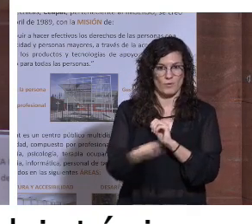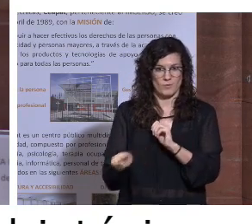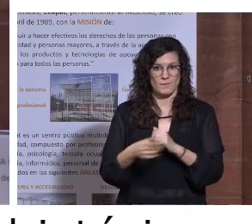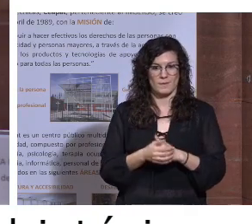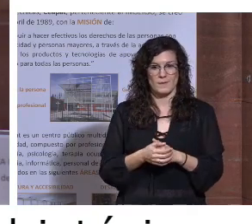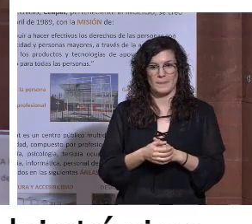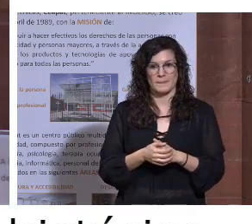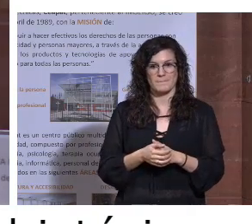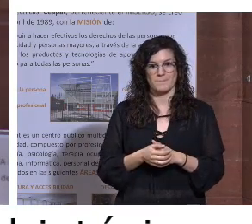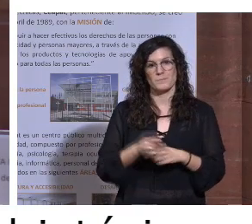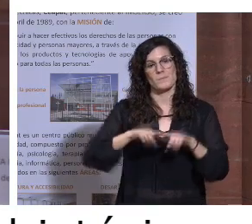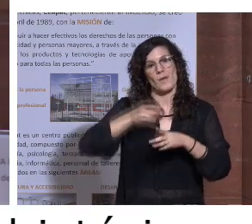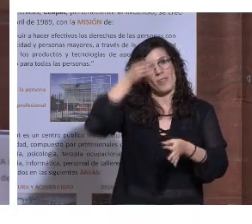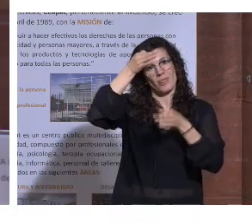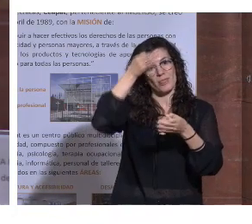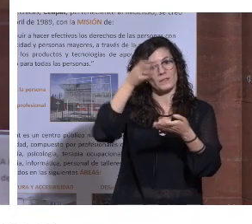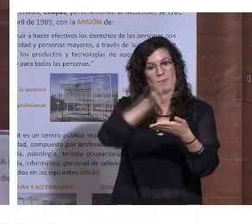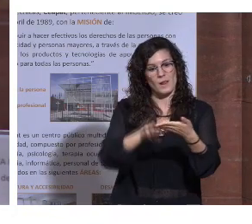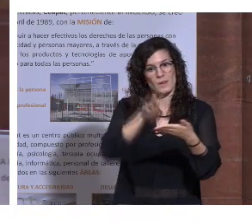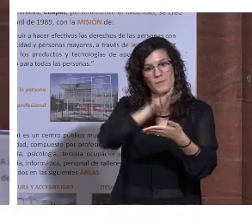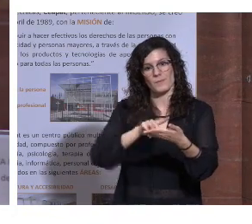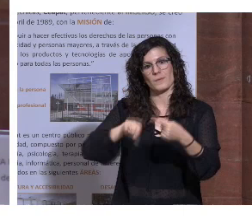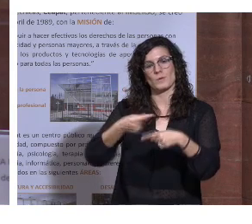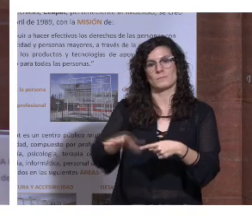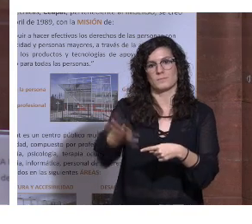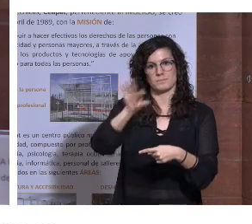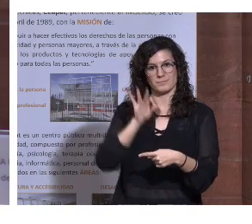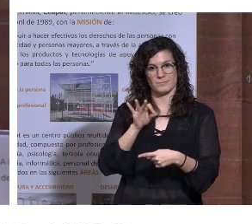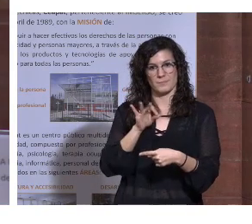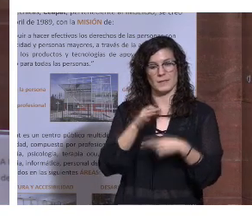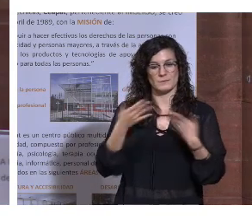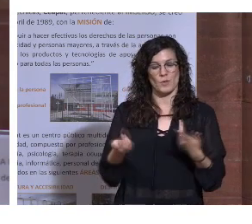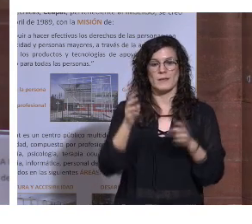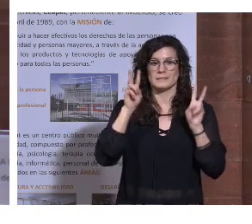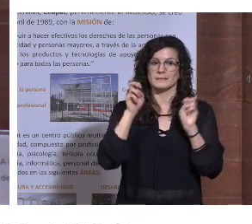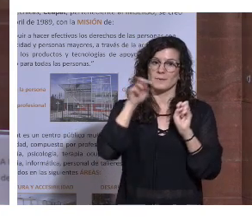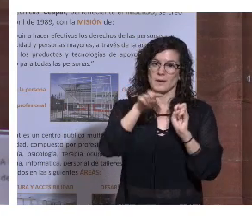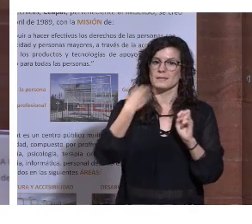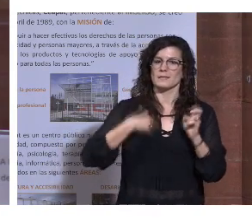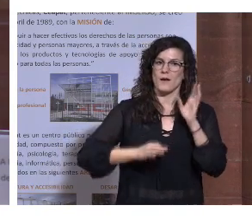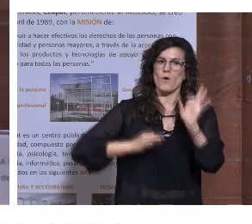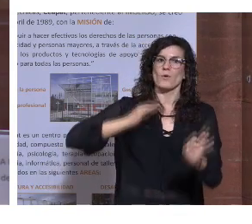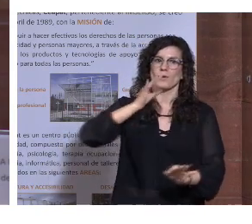una cantidad ingente de datos, ¿no? Y toma una decisión. Entonces, ese tema, hay ya organizaciones